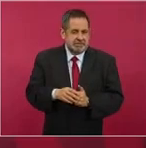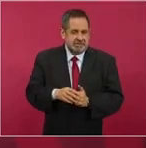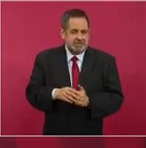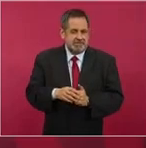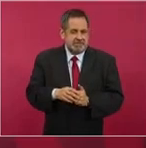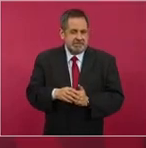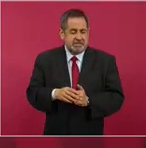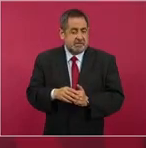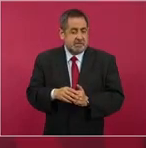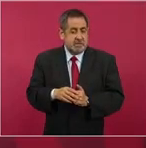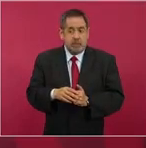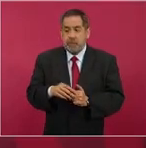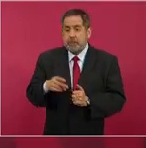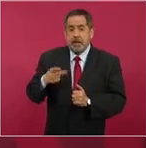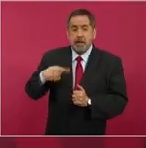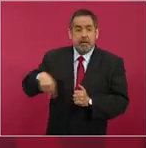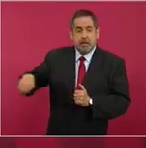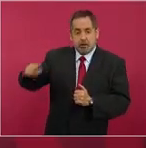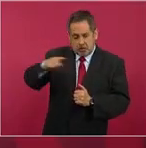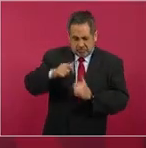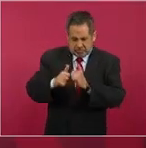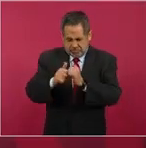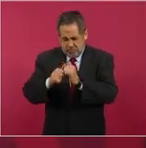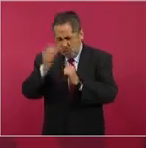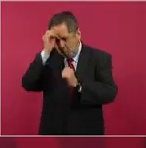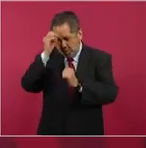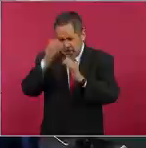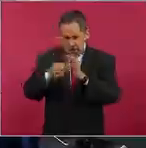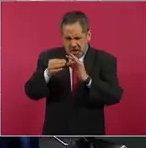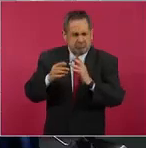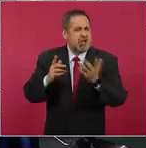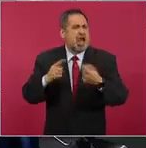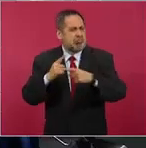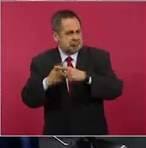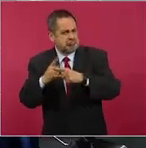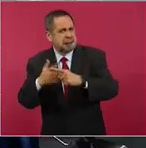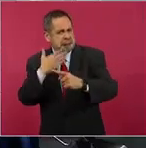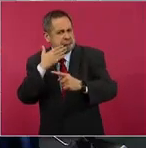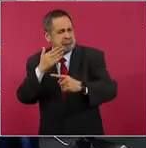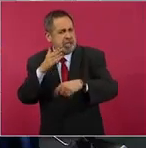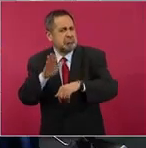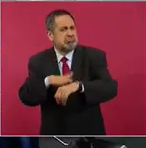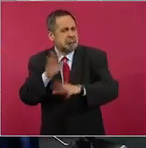mucha gente que opina bien y otros también